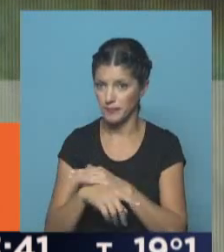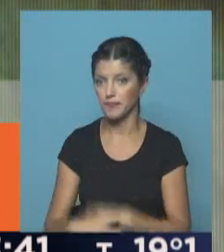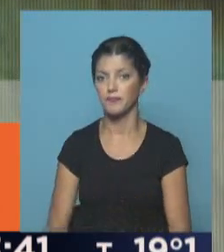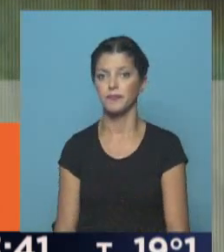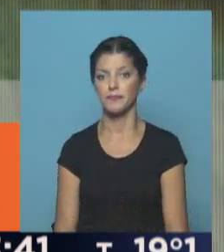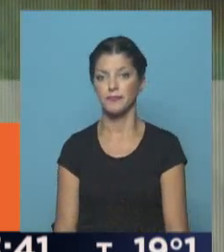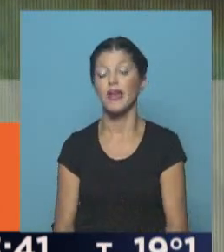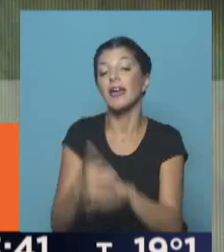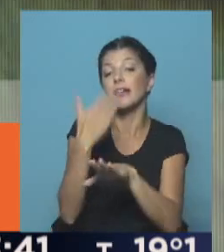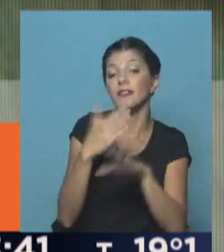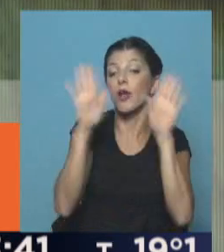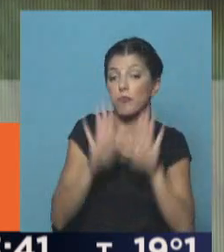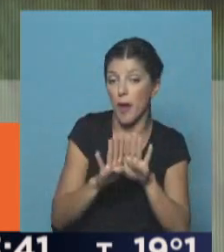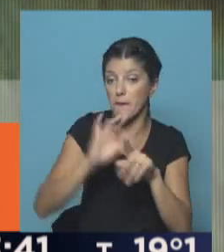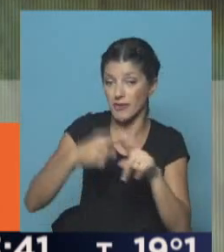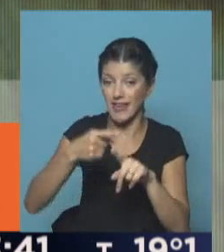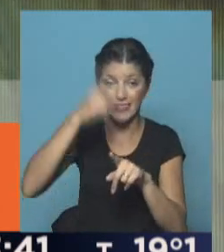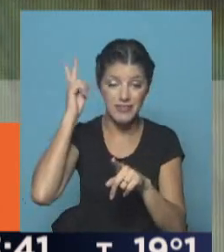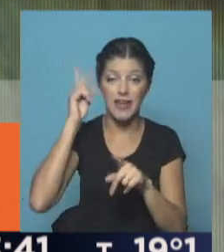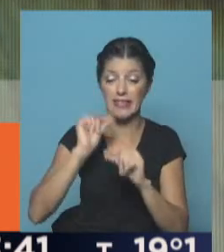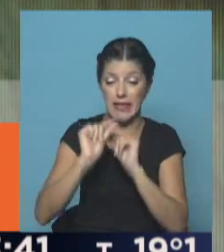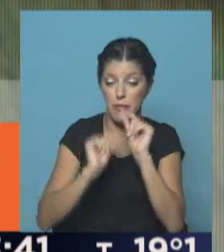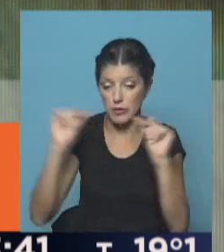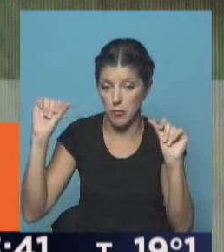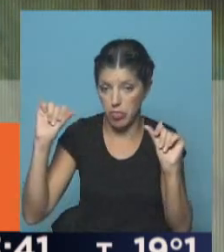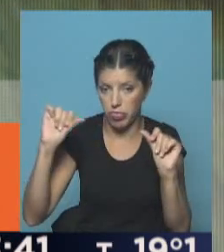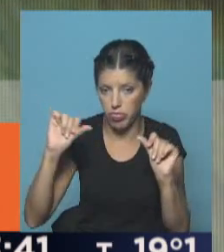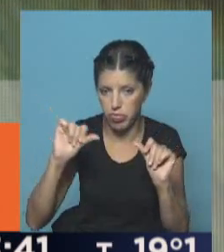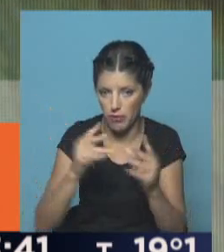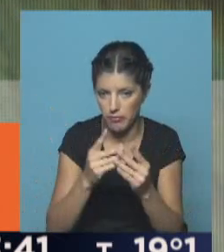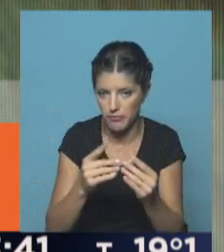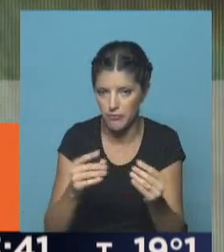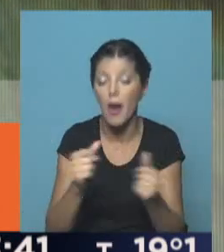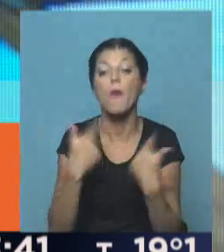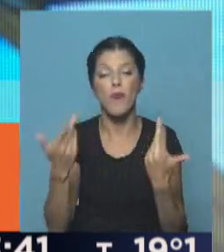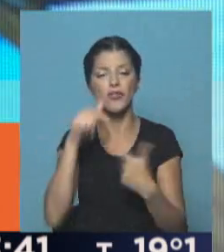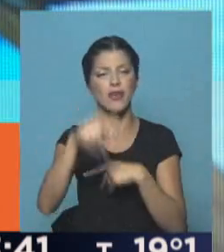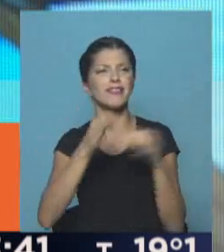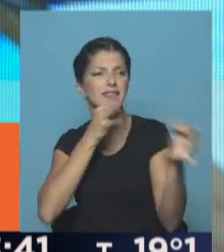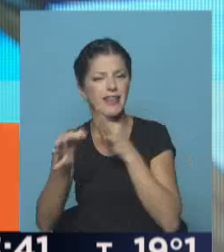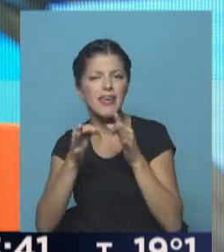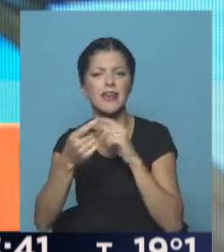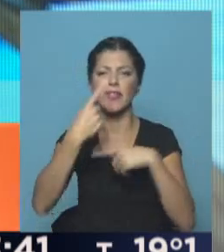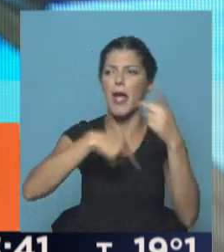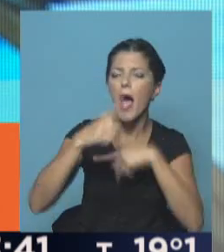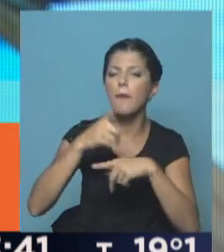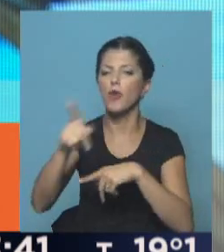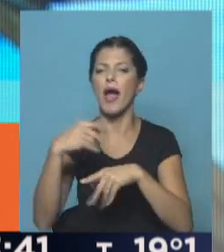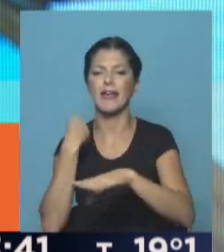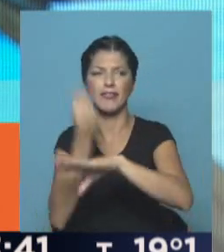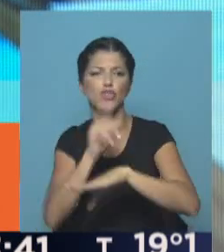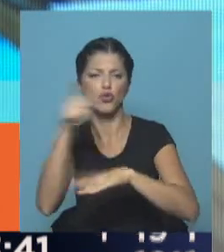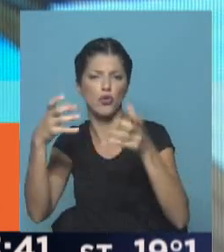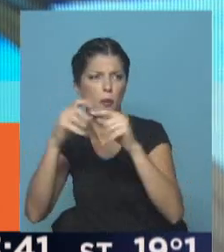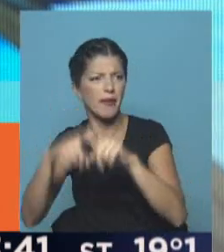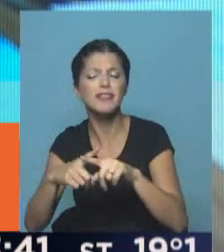organizador la política chilena en los últimos 20 años se está empezando a desdibujar por eso todos estos movimientos tácticos y la de sebha hay candidatos por afuera